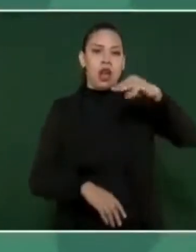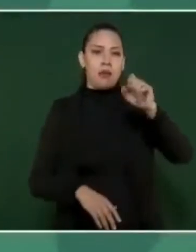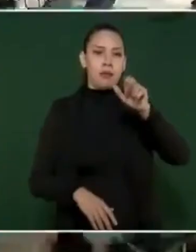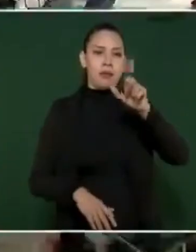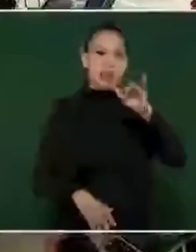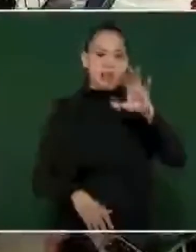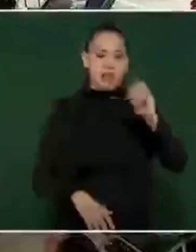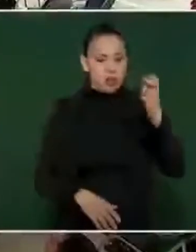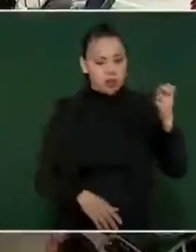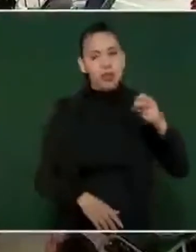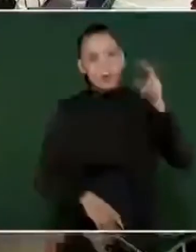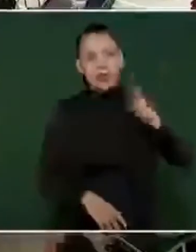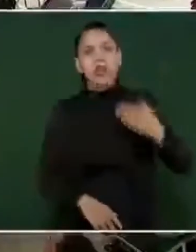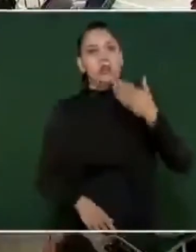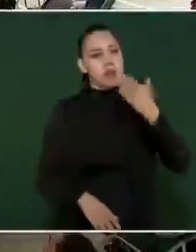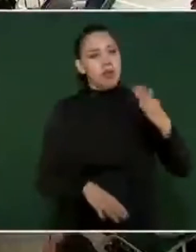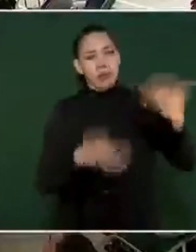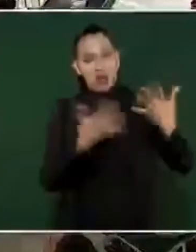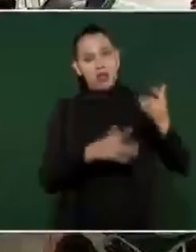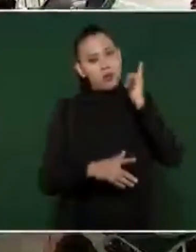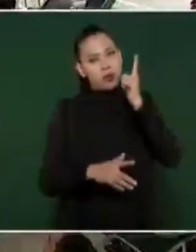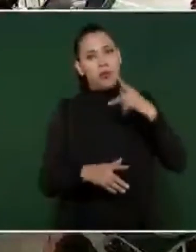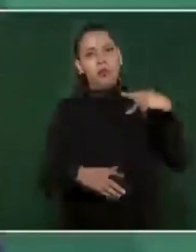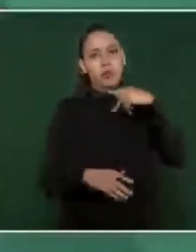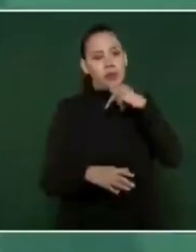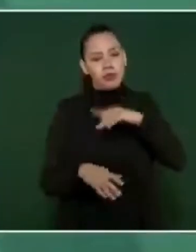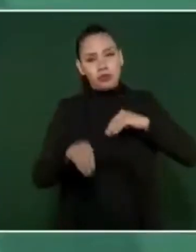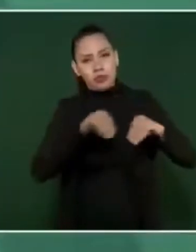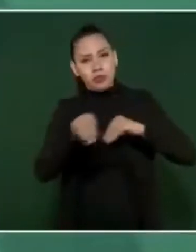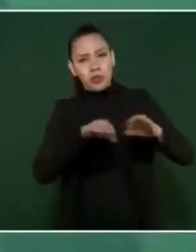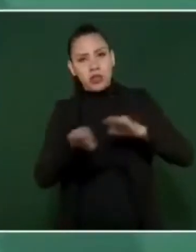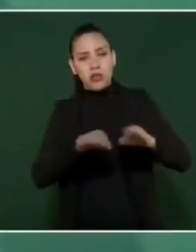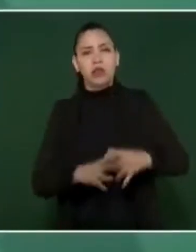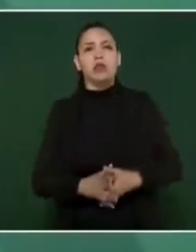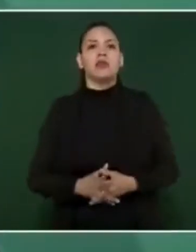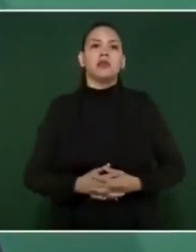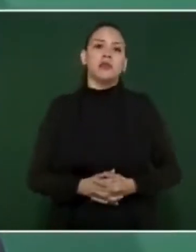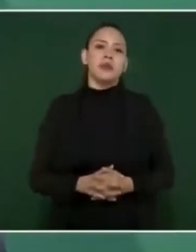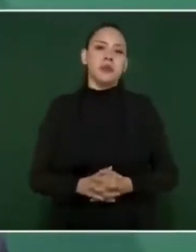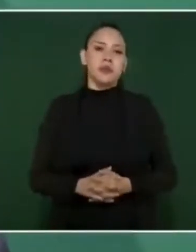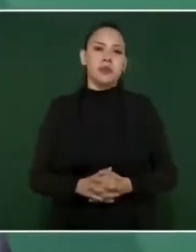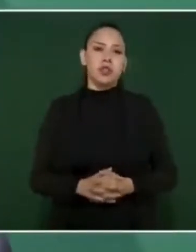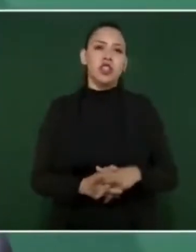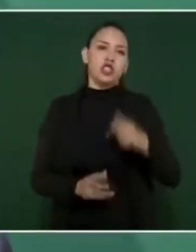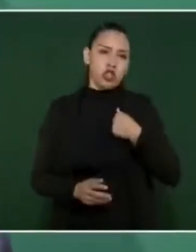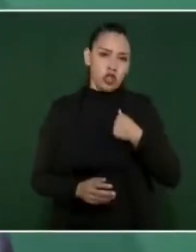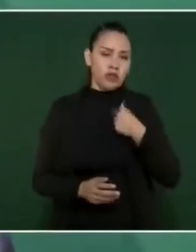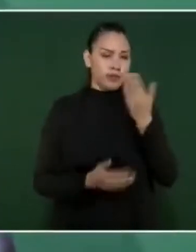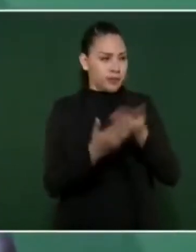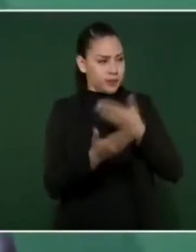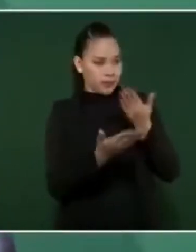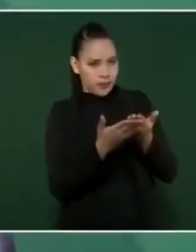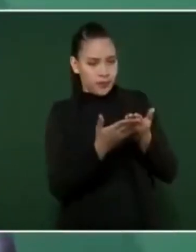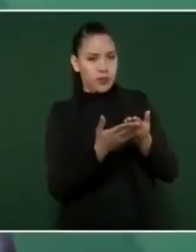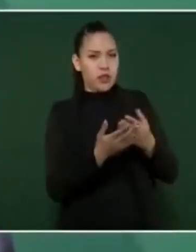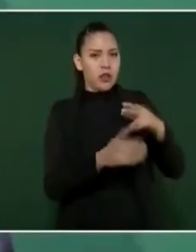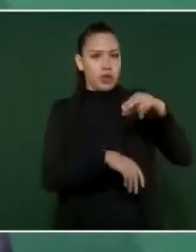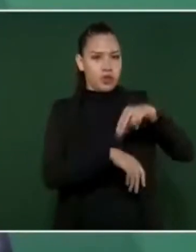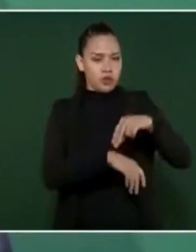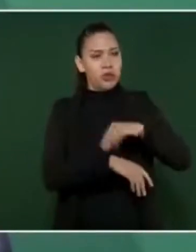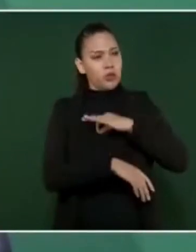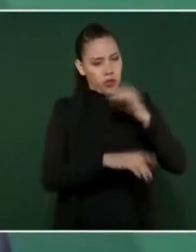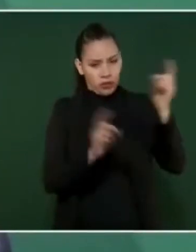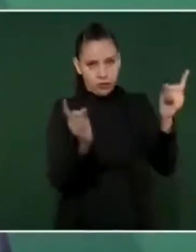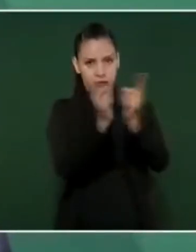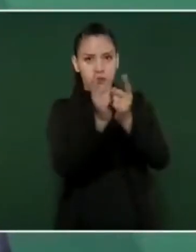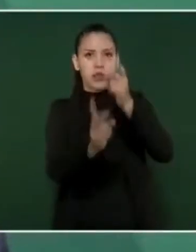yo le pido al doctor que platique contigo, que se pongan de acuerdo, y yo también, en todo